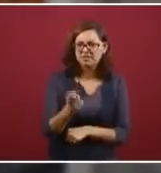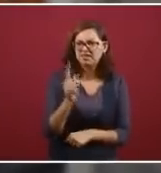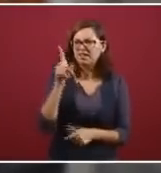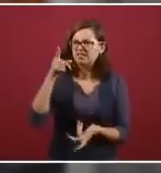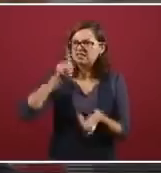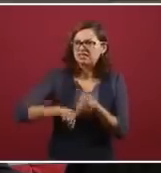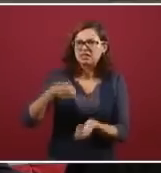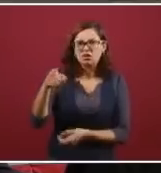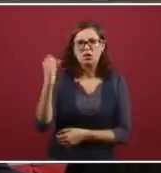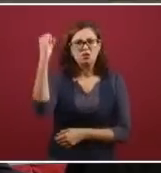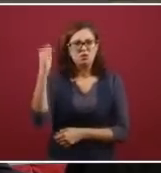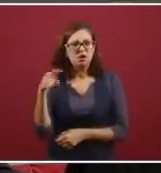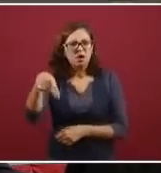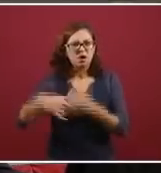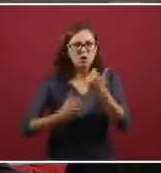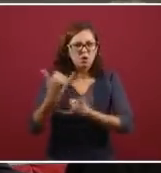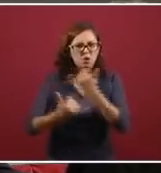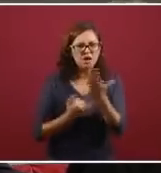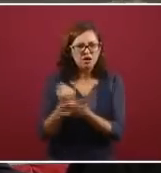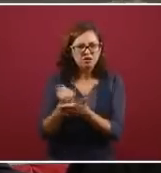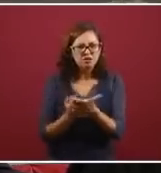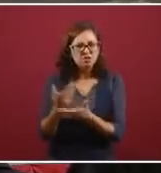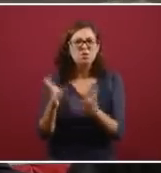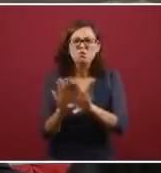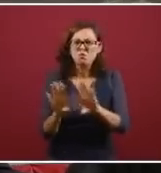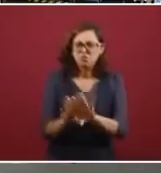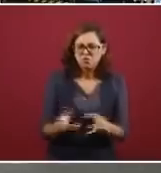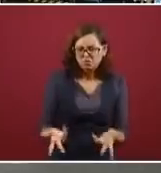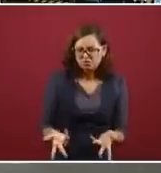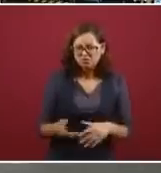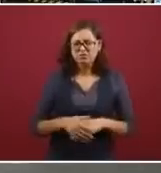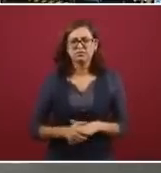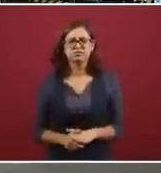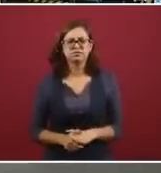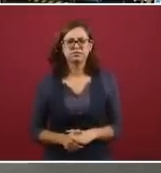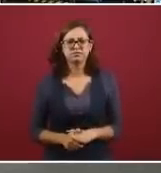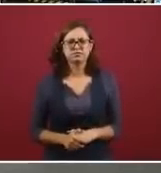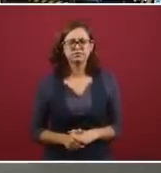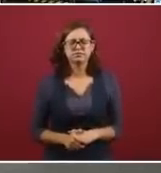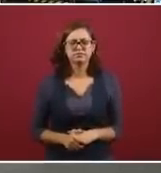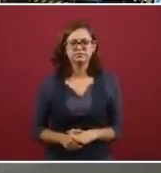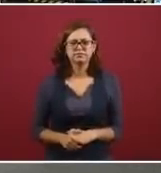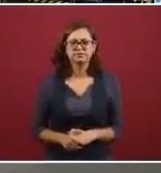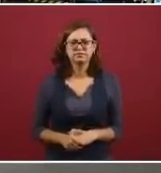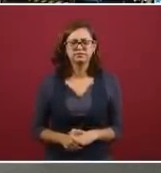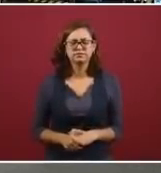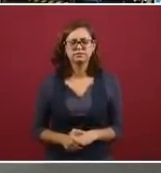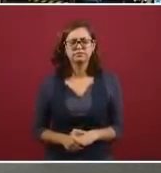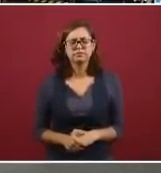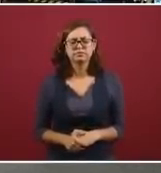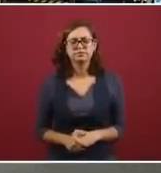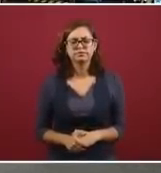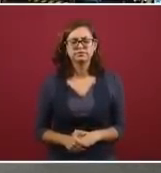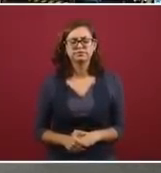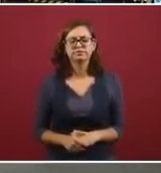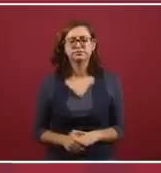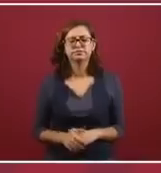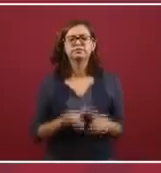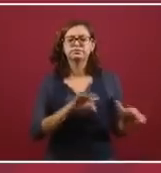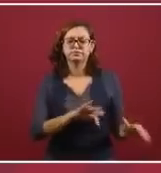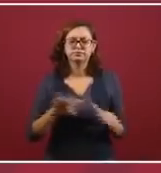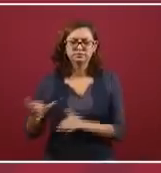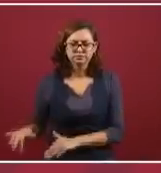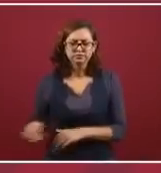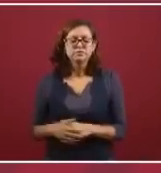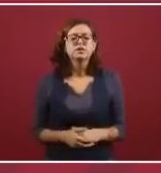casinos que lleva la Secretaría de Gobernación. Muchas gracias. Sí, mire, lo primero tiene que ver con la